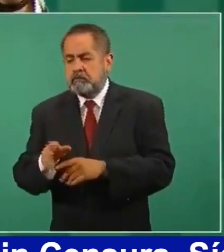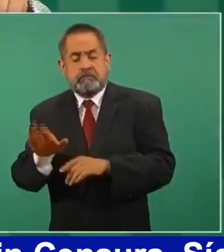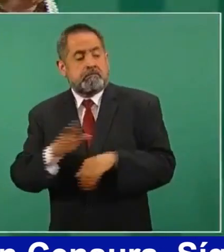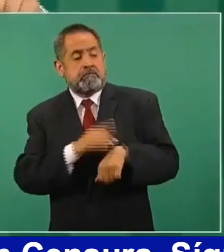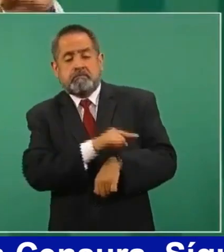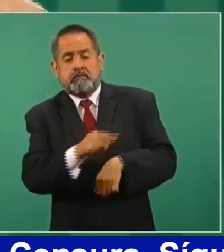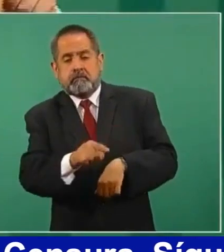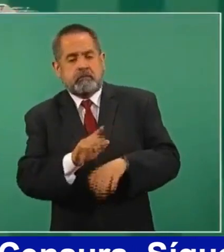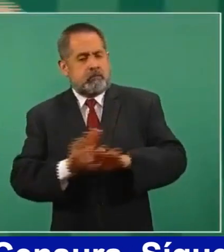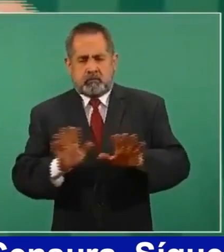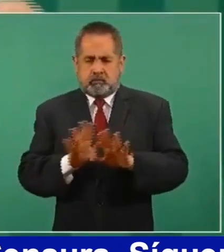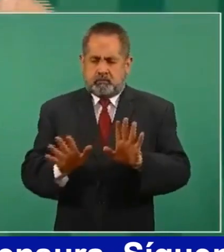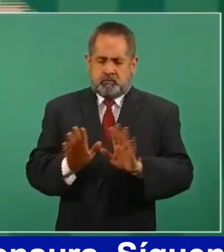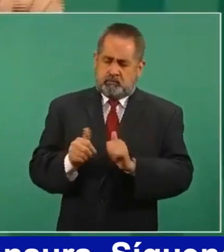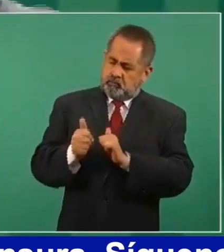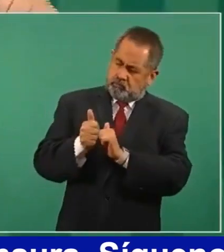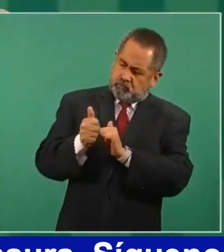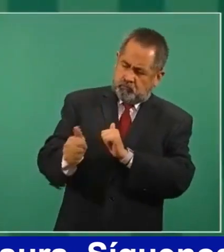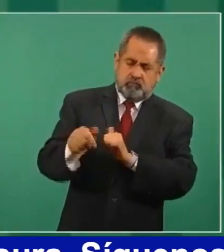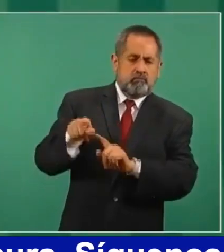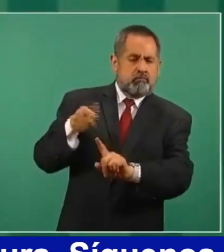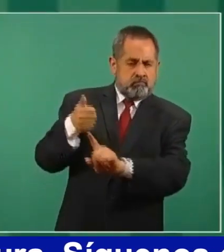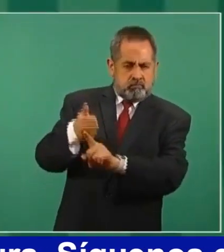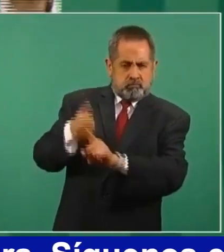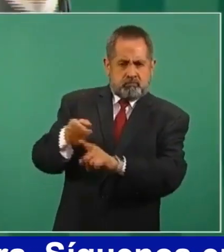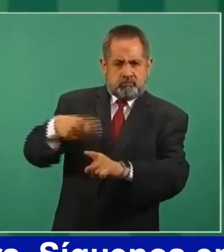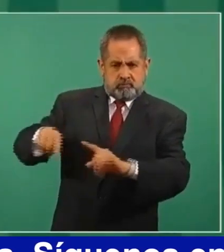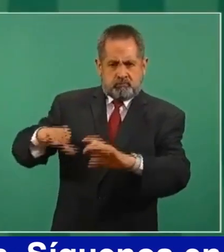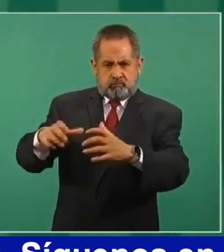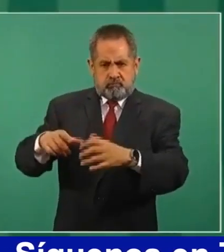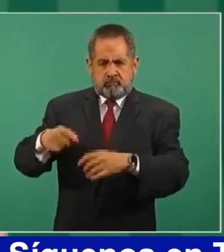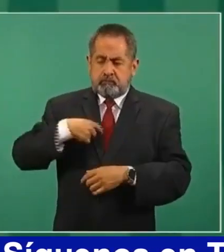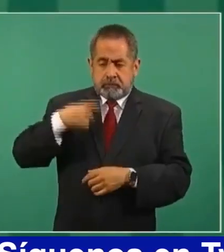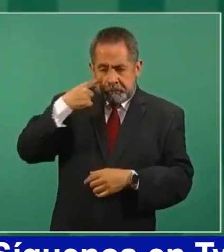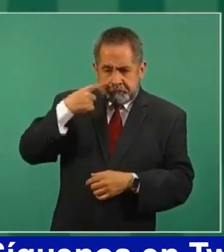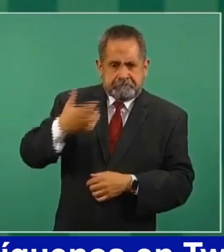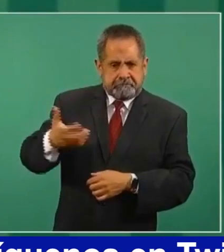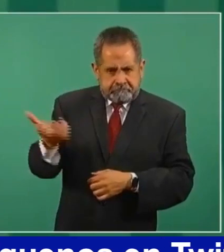Tienen que ser ellos mismos, pero hacerlo.